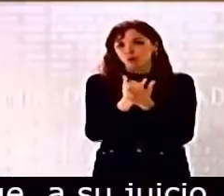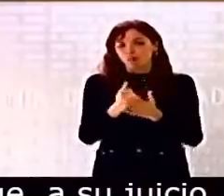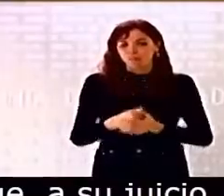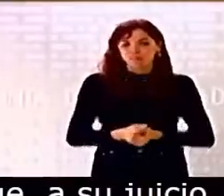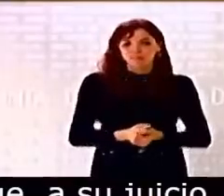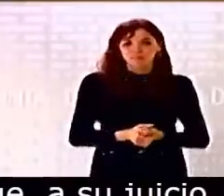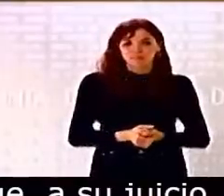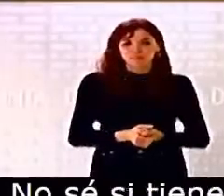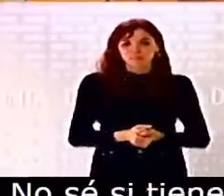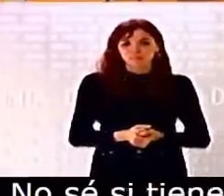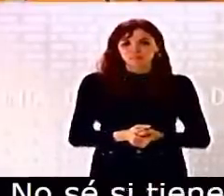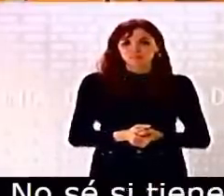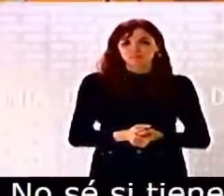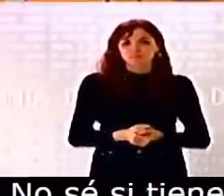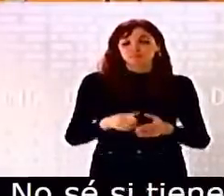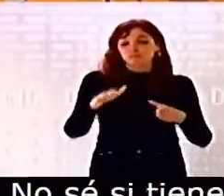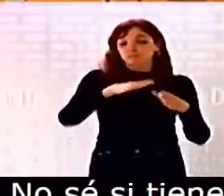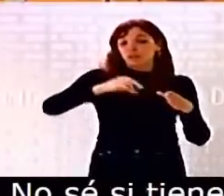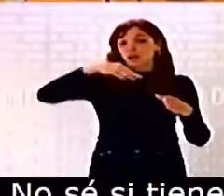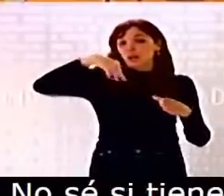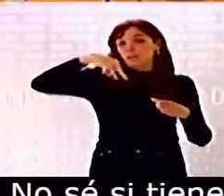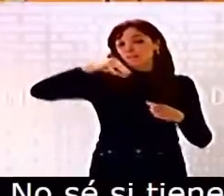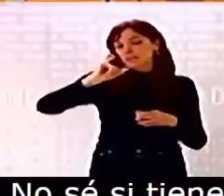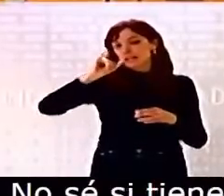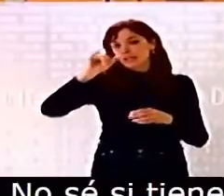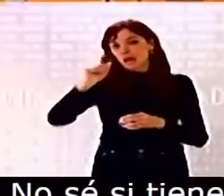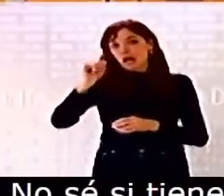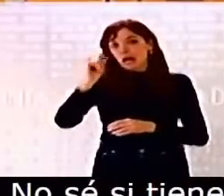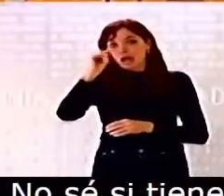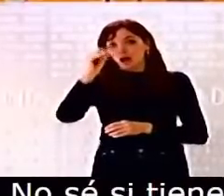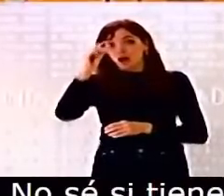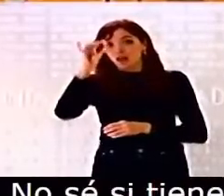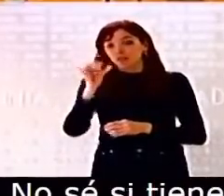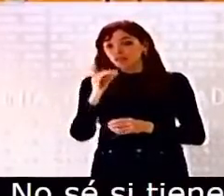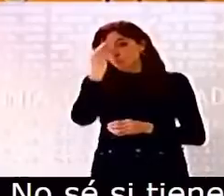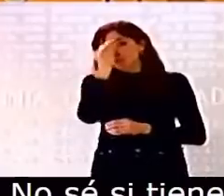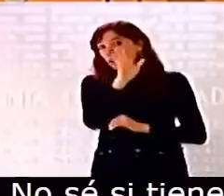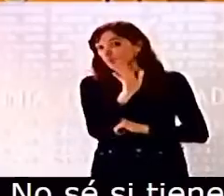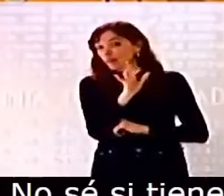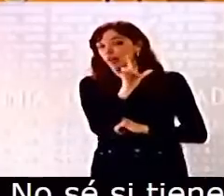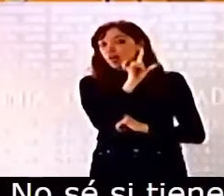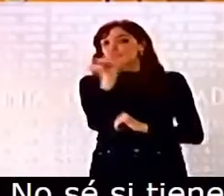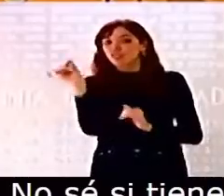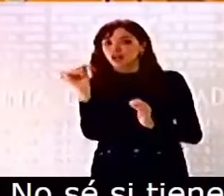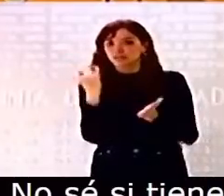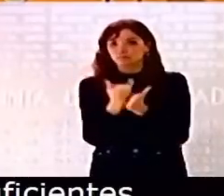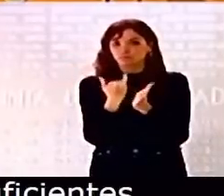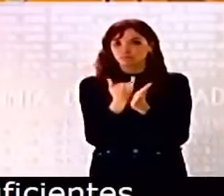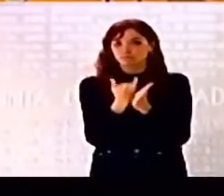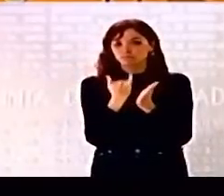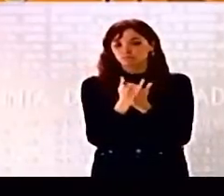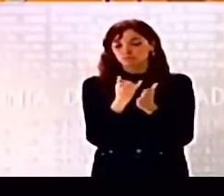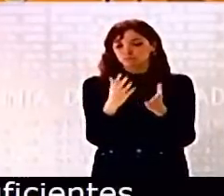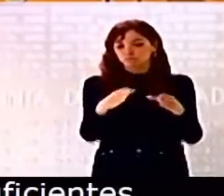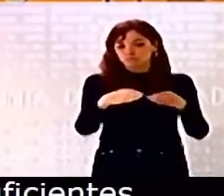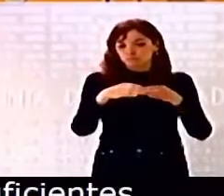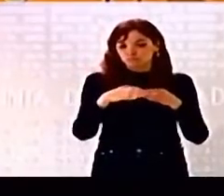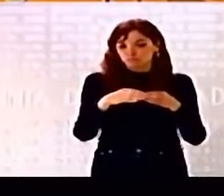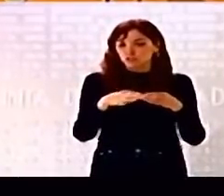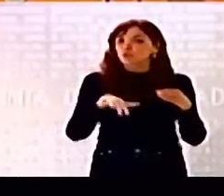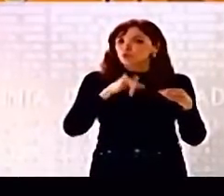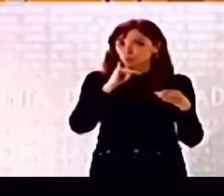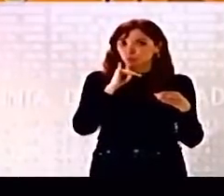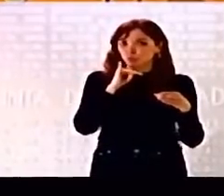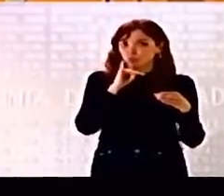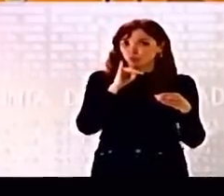En Miajadas se han llevado, me parece que se llevaron 100 test, se mostró insuficiente, pero se comunicó